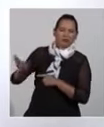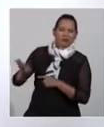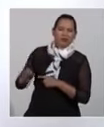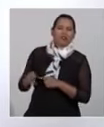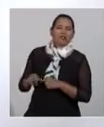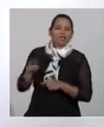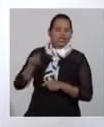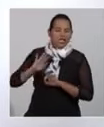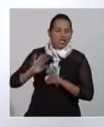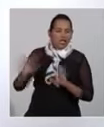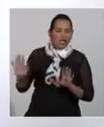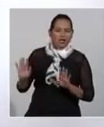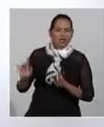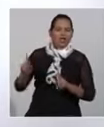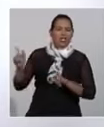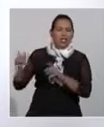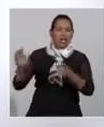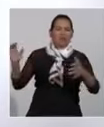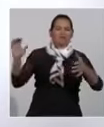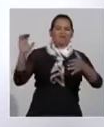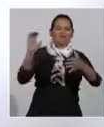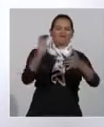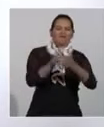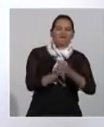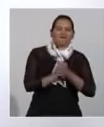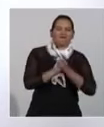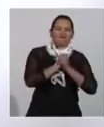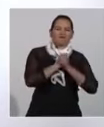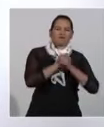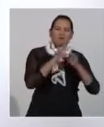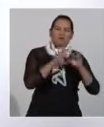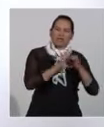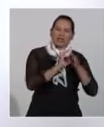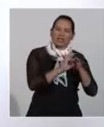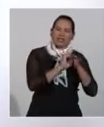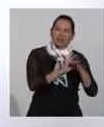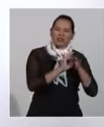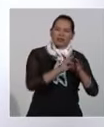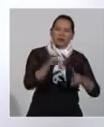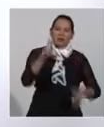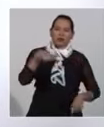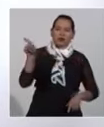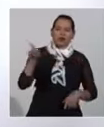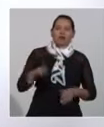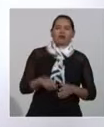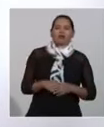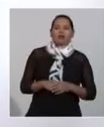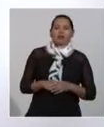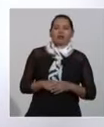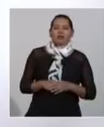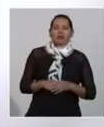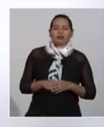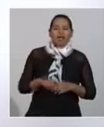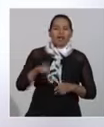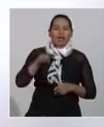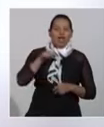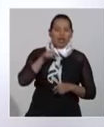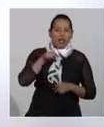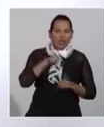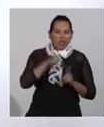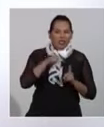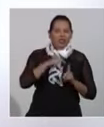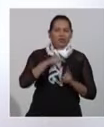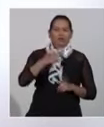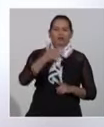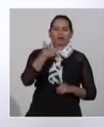Él ya pactó con Rafael Moreno Valle. Él está haciendo evidentemente el papel de guerra sucia,